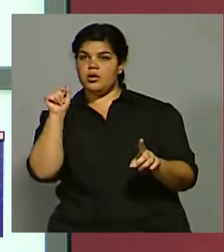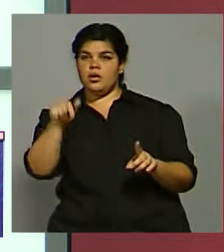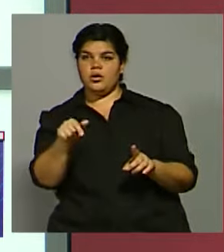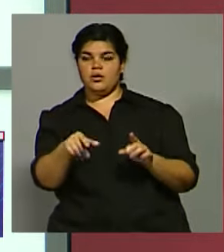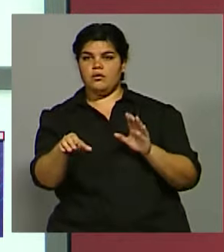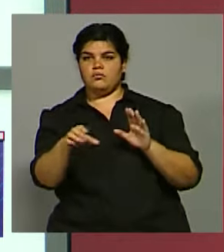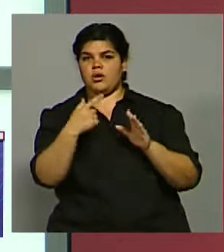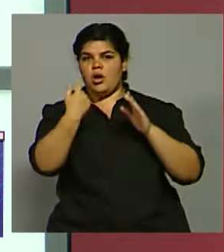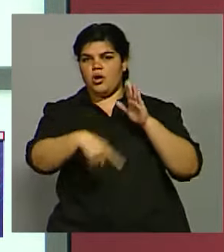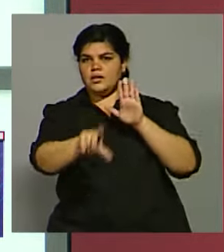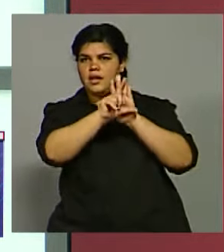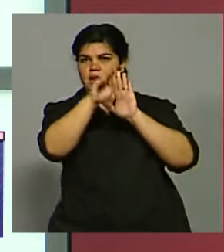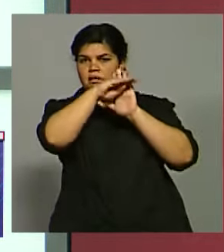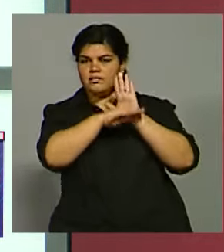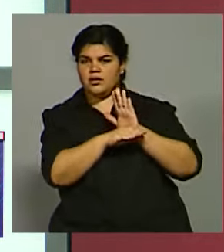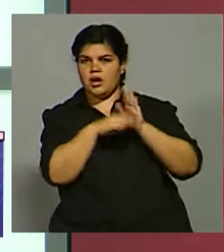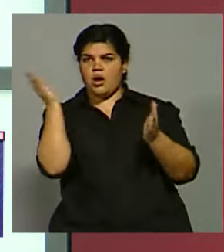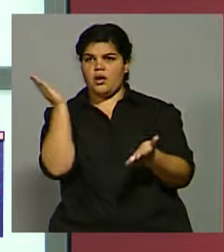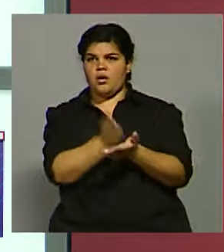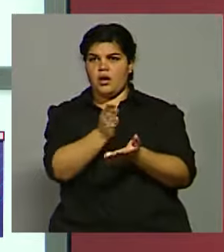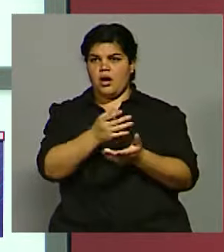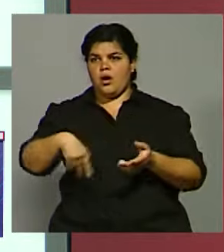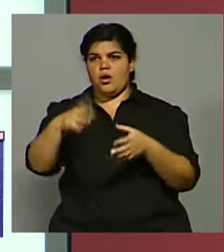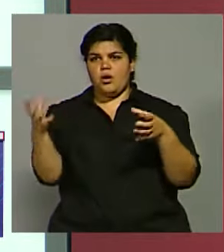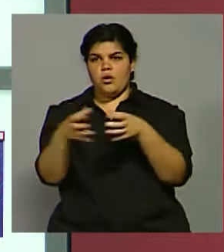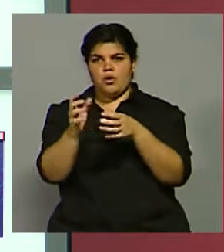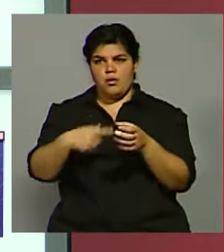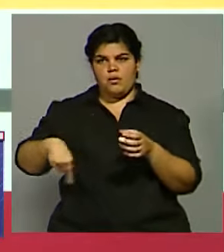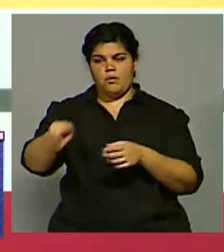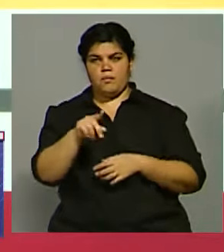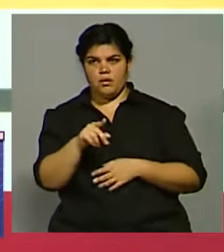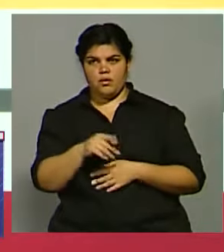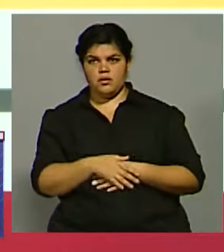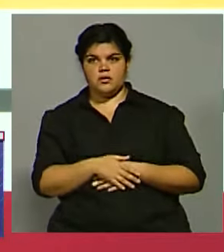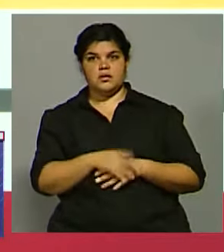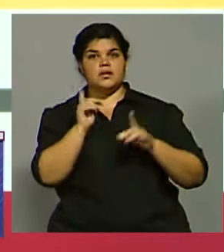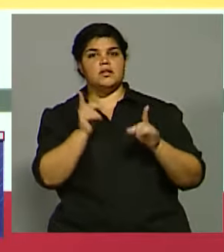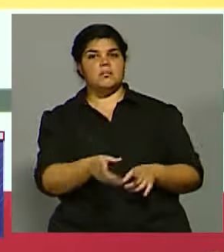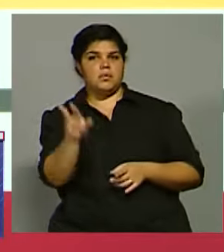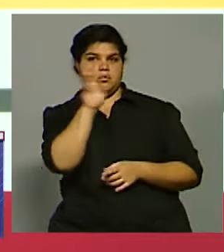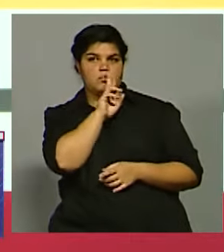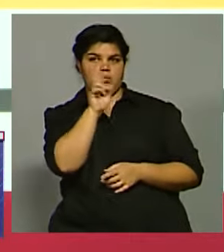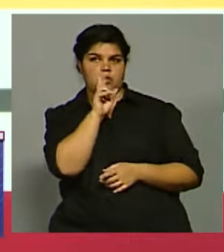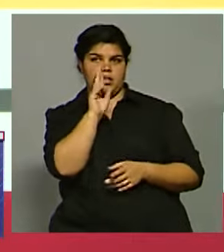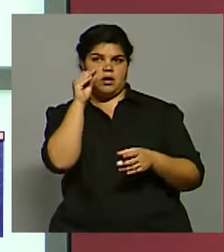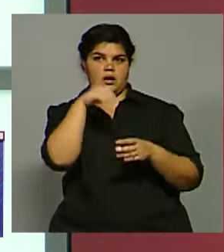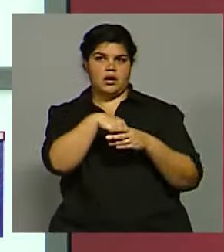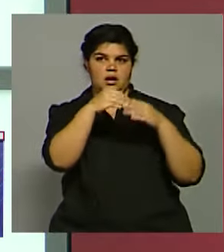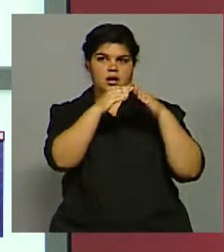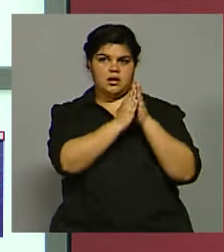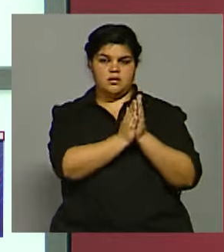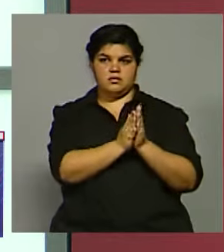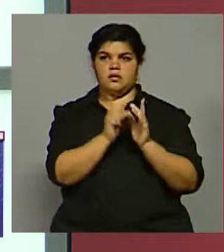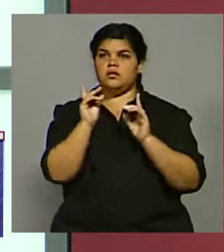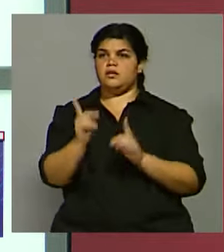catecismo en donde hay una serie de condenas y juicios para con esta comunidad. Bueno, así, ni hablar de la integración de la mujer, digo, en el rol de la Iglesia. Bueno, a ver, si uno tiene